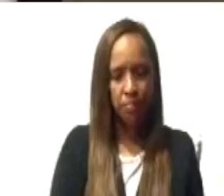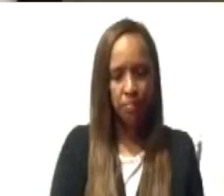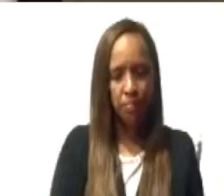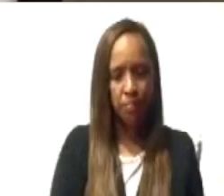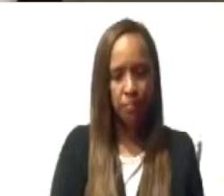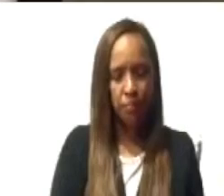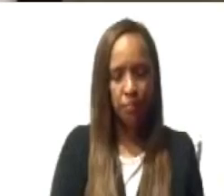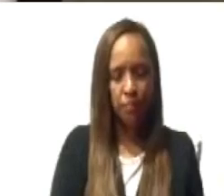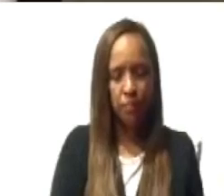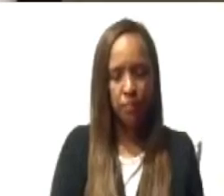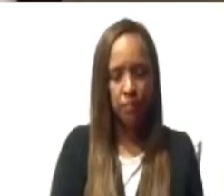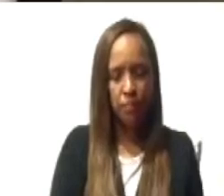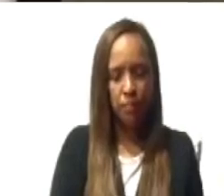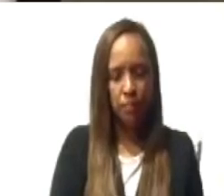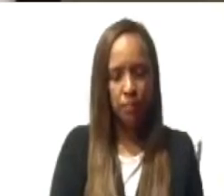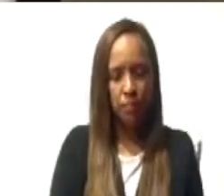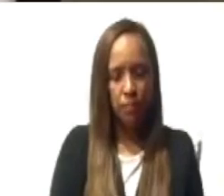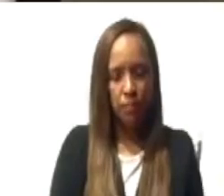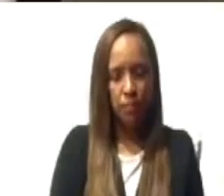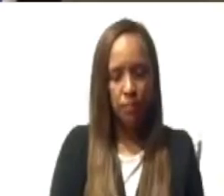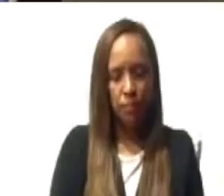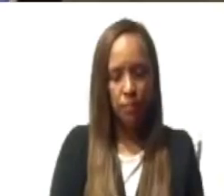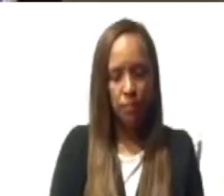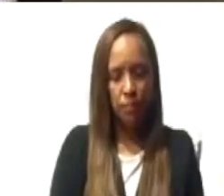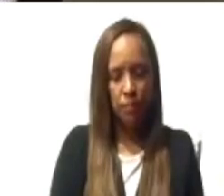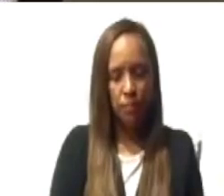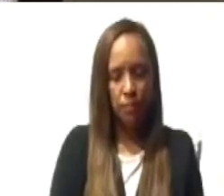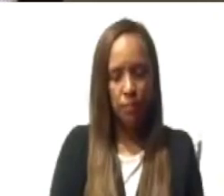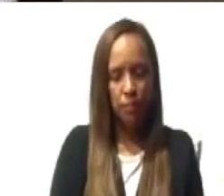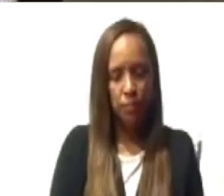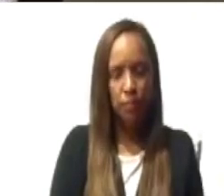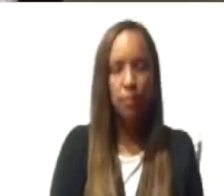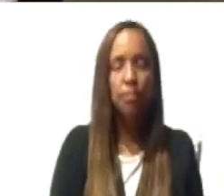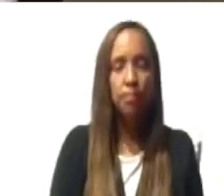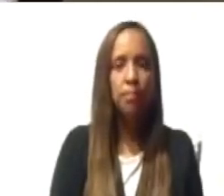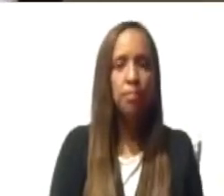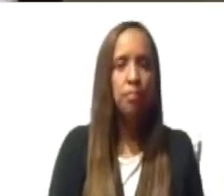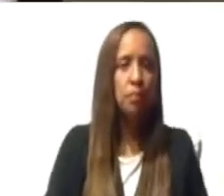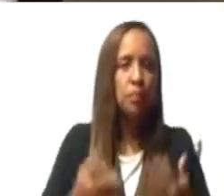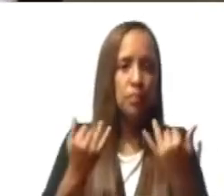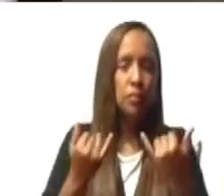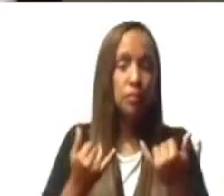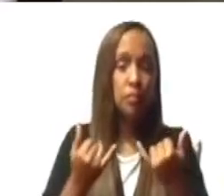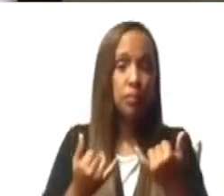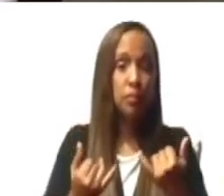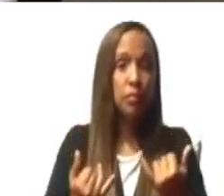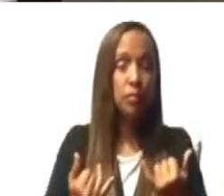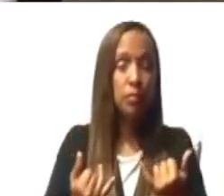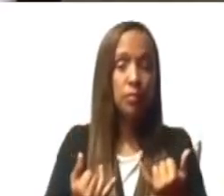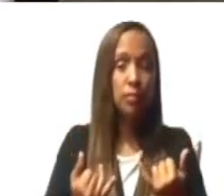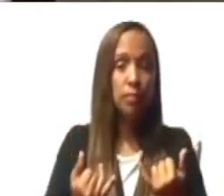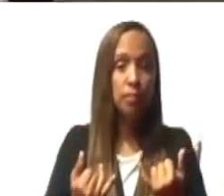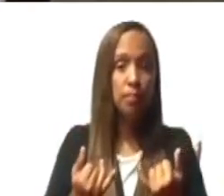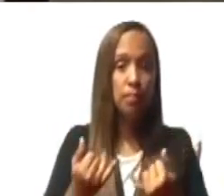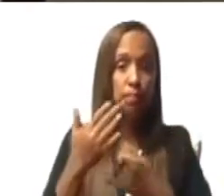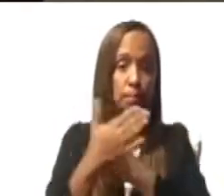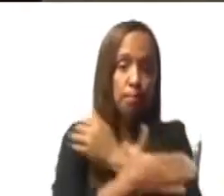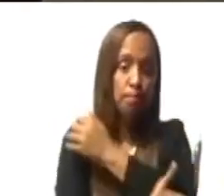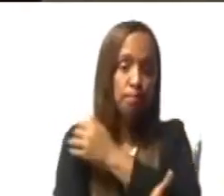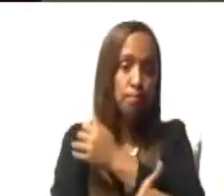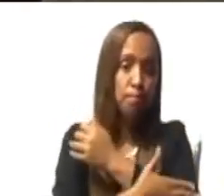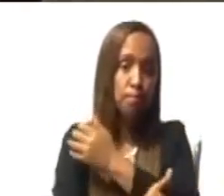esta importante sesión de la Cámara de Diputados y Diputadas, toda